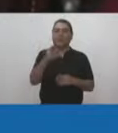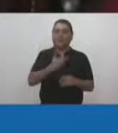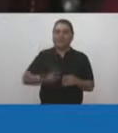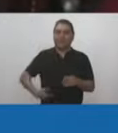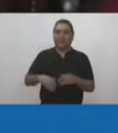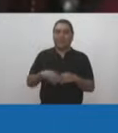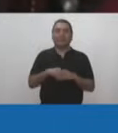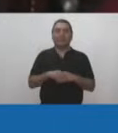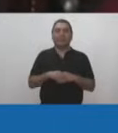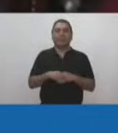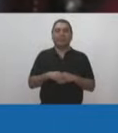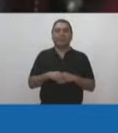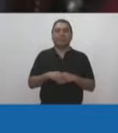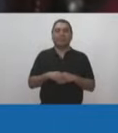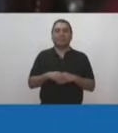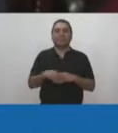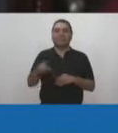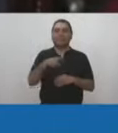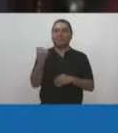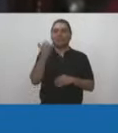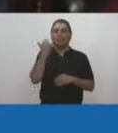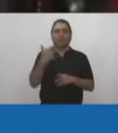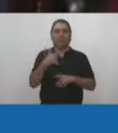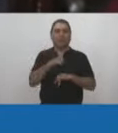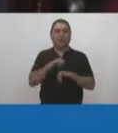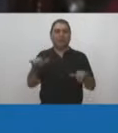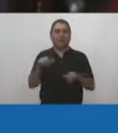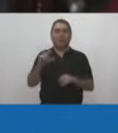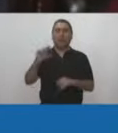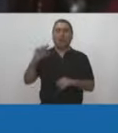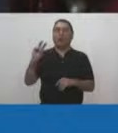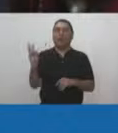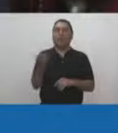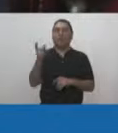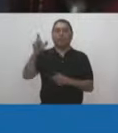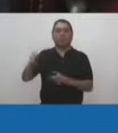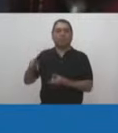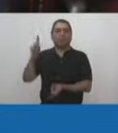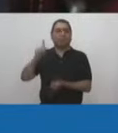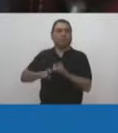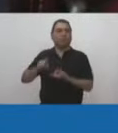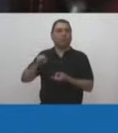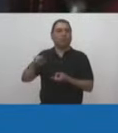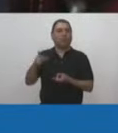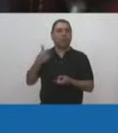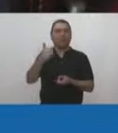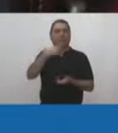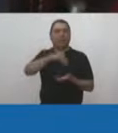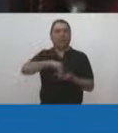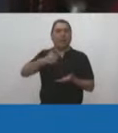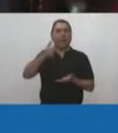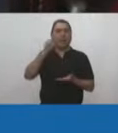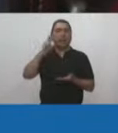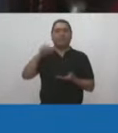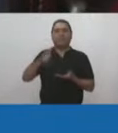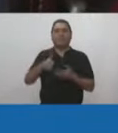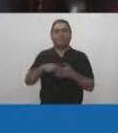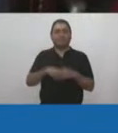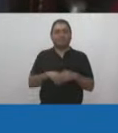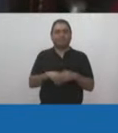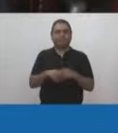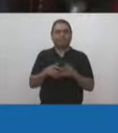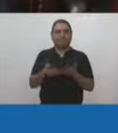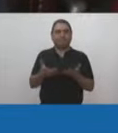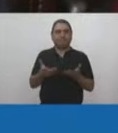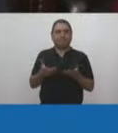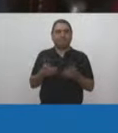usted tuviera que dar su punto de vista, ¿cuánto debiera ganar un senador? Tendríamos que hacer los cálculos exactos de lo que significa. Yo no los